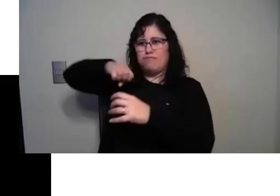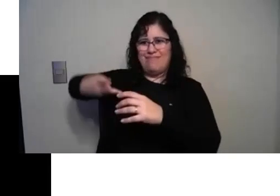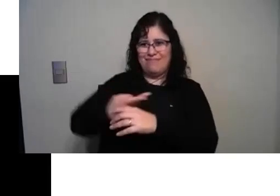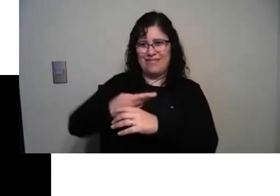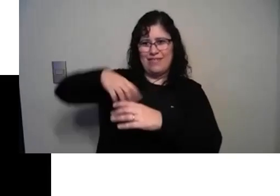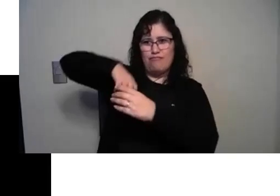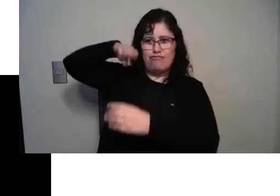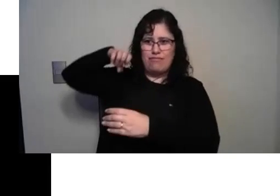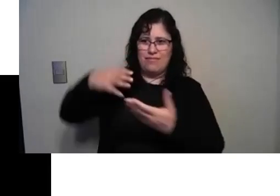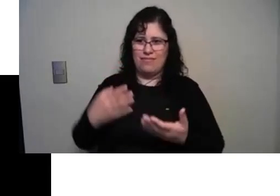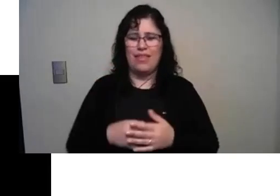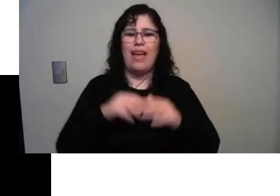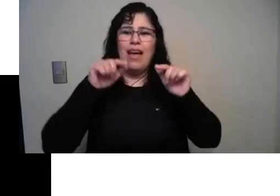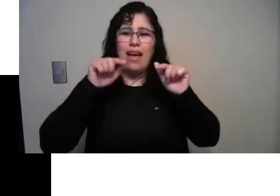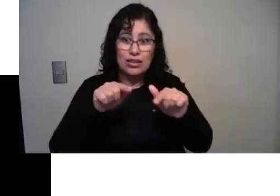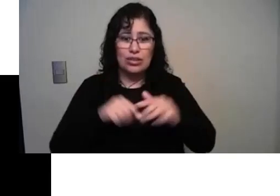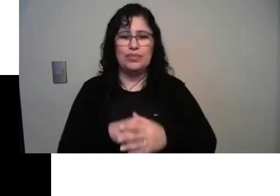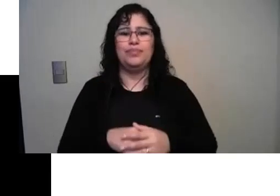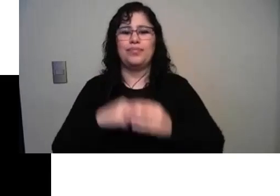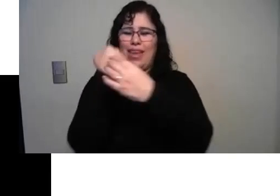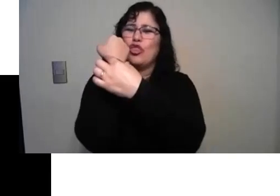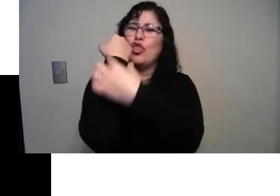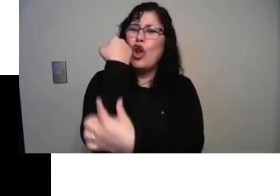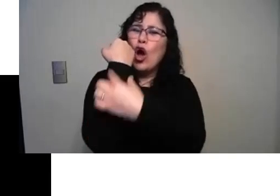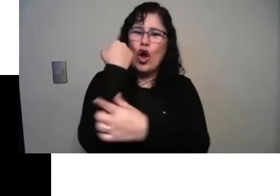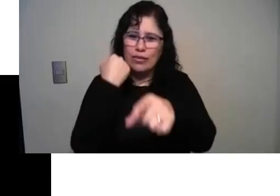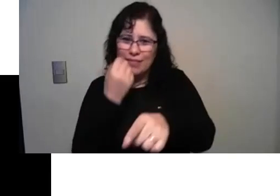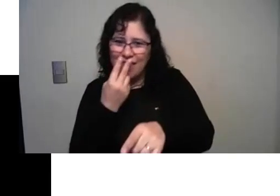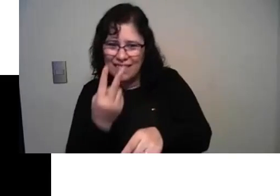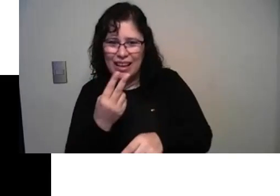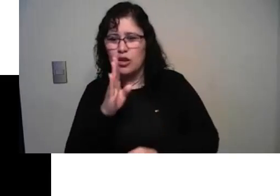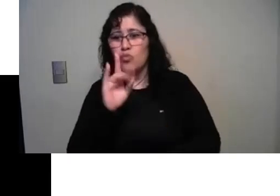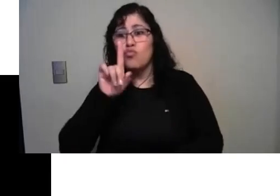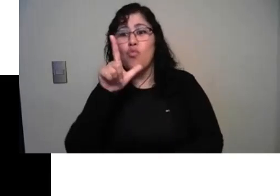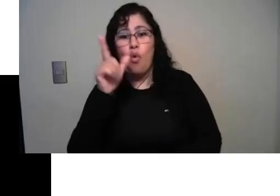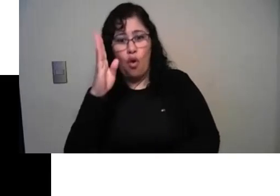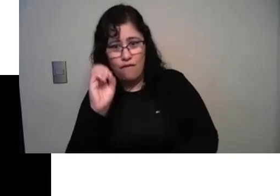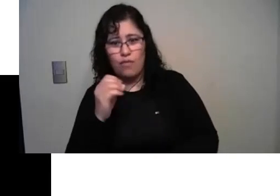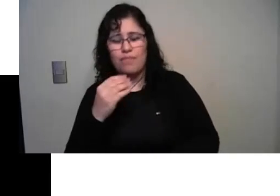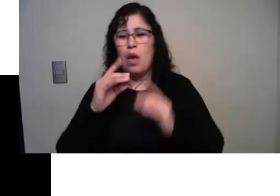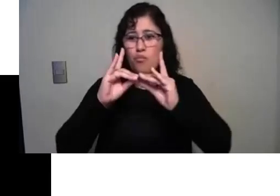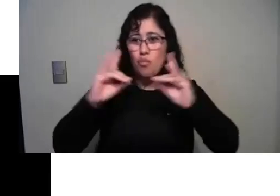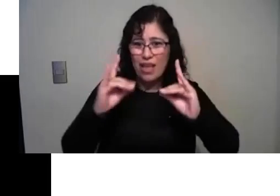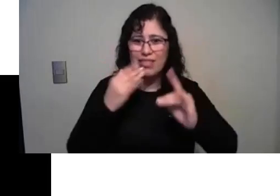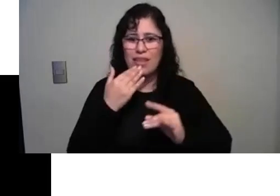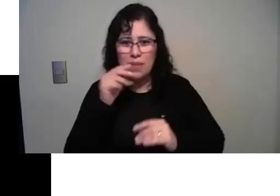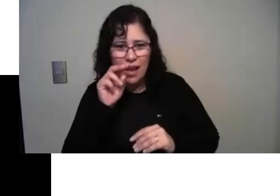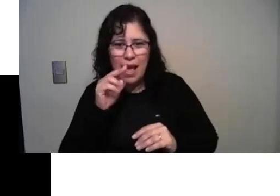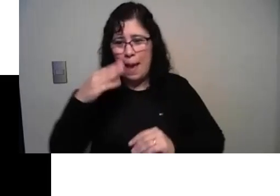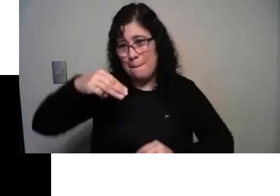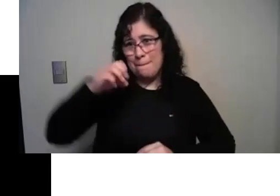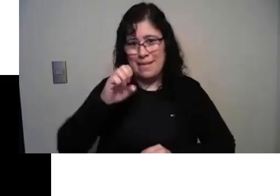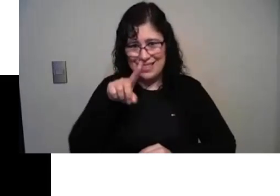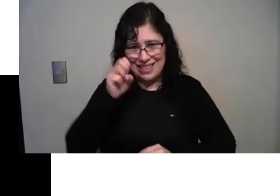tronco encefálico, ¿ya? Este es el bulbo, este es el puente, ahí estaría el mesencéfalo.